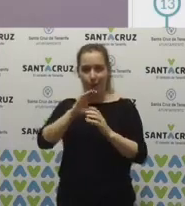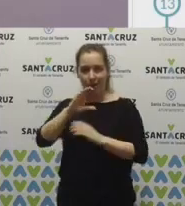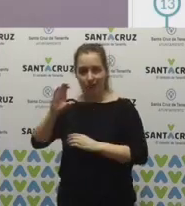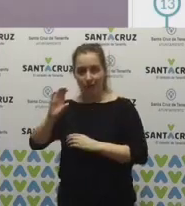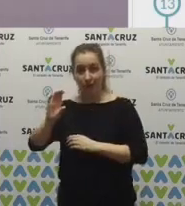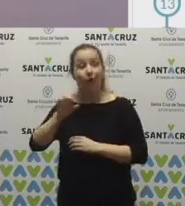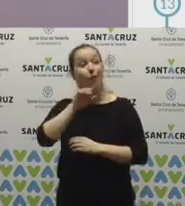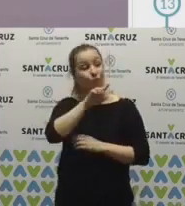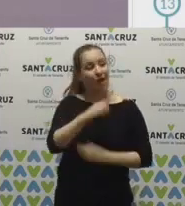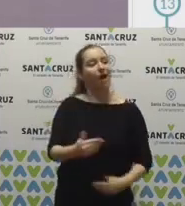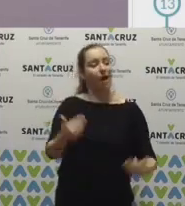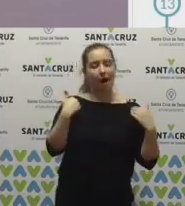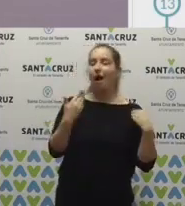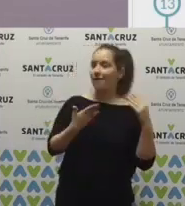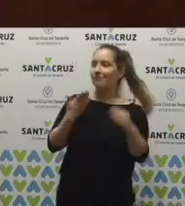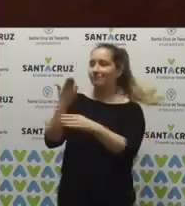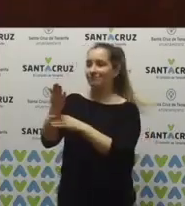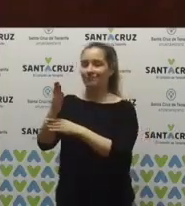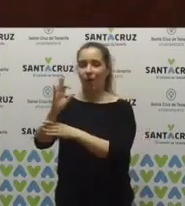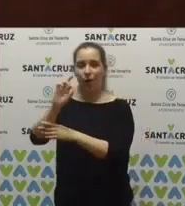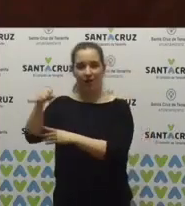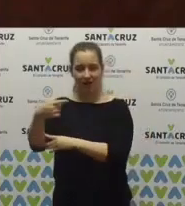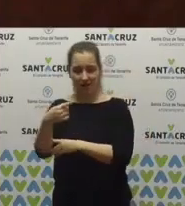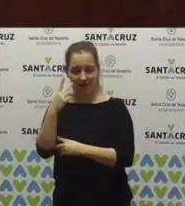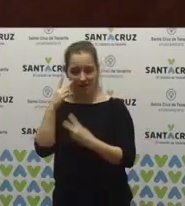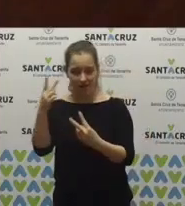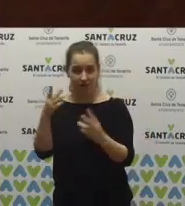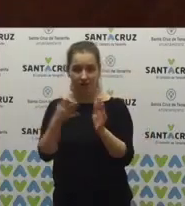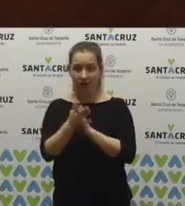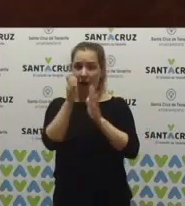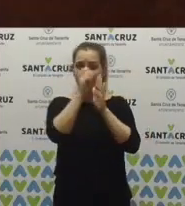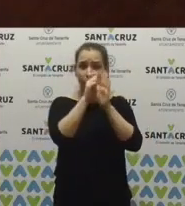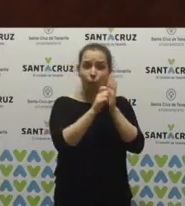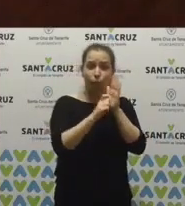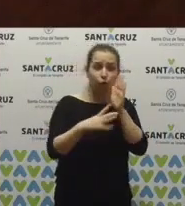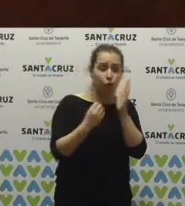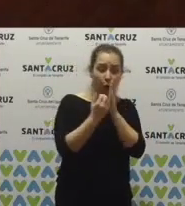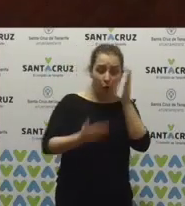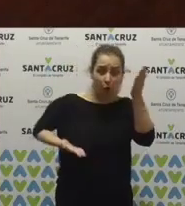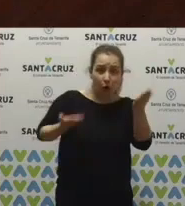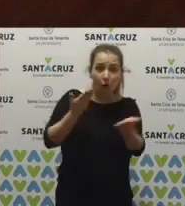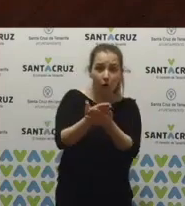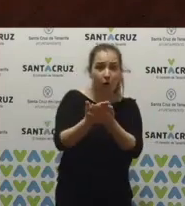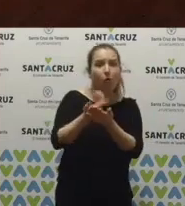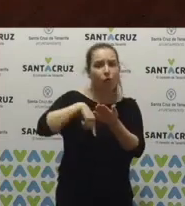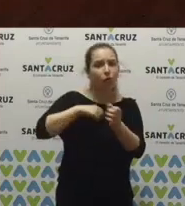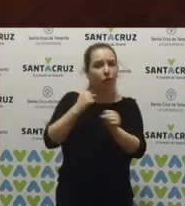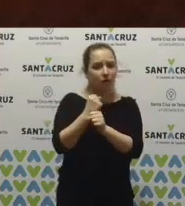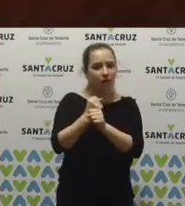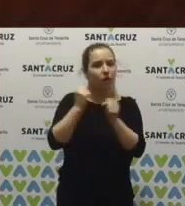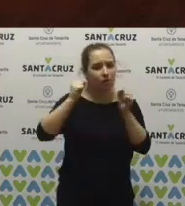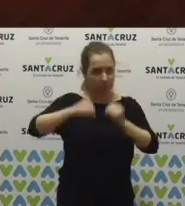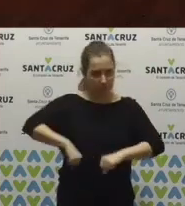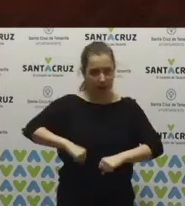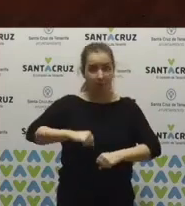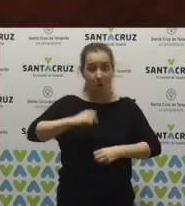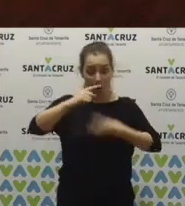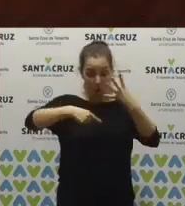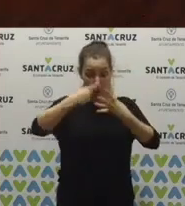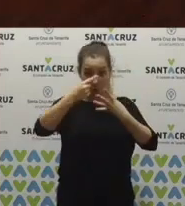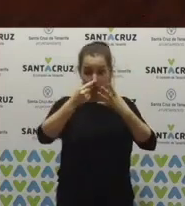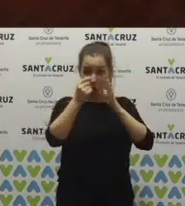ongs por lo tanto creo que estos tres puntos que se llevan aquí se ha hecho un trabajo vale pero podemos mejorar con estos cuatro puntos que se llevan